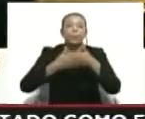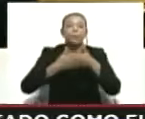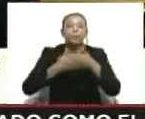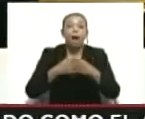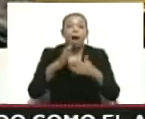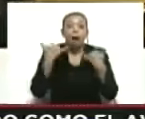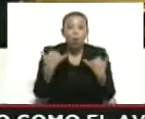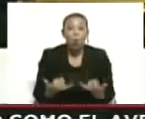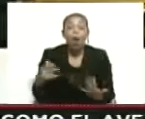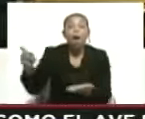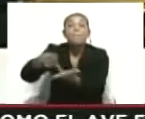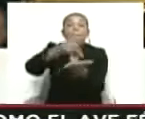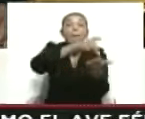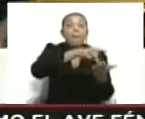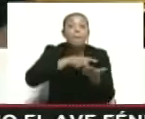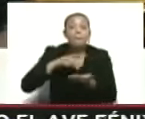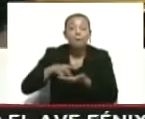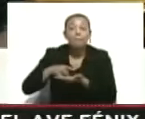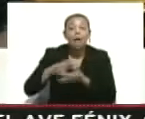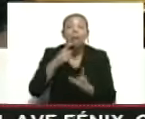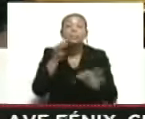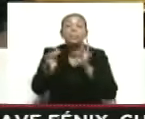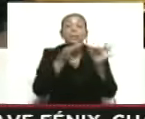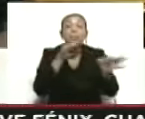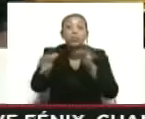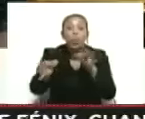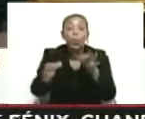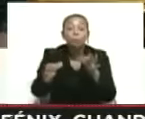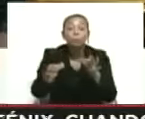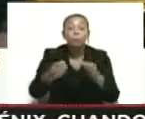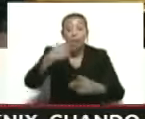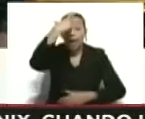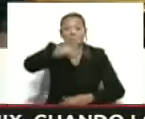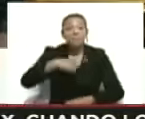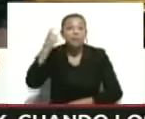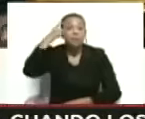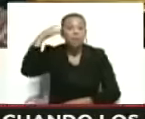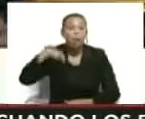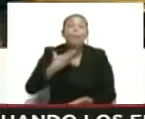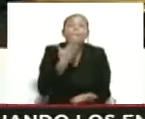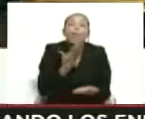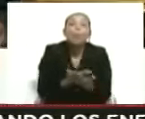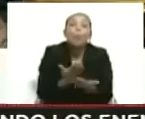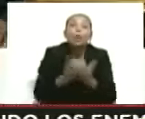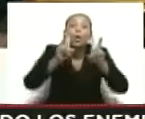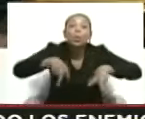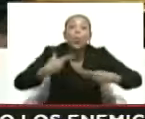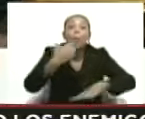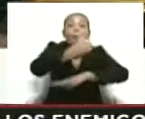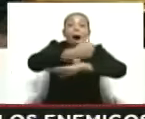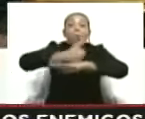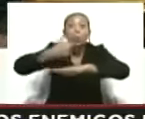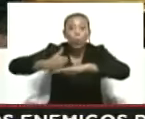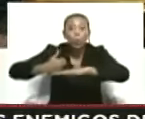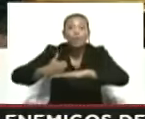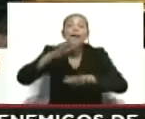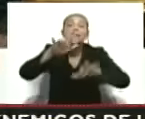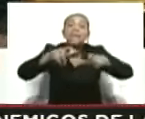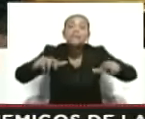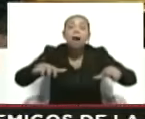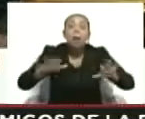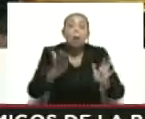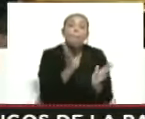Escuchadas las intervenciones de las diputadas y los diputados que hicieron propuesta, solicitamos al secretario